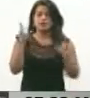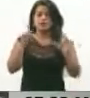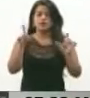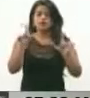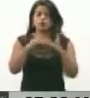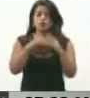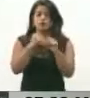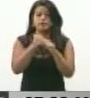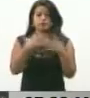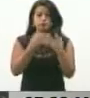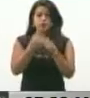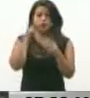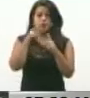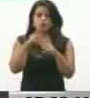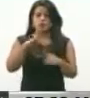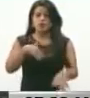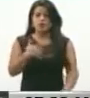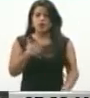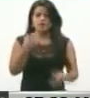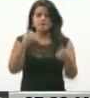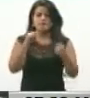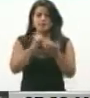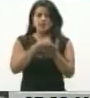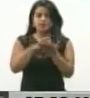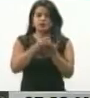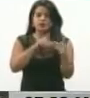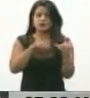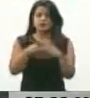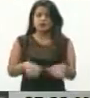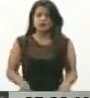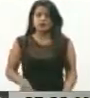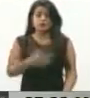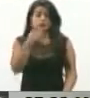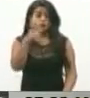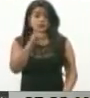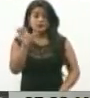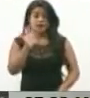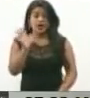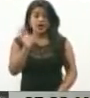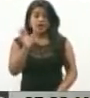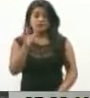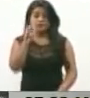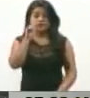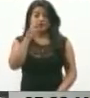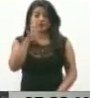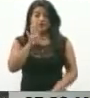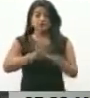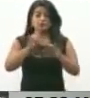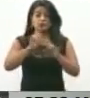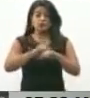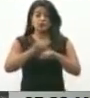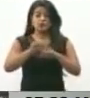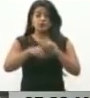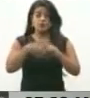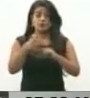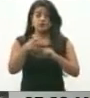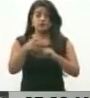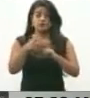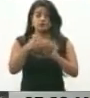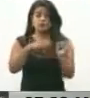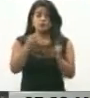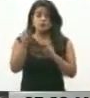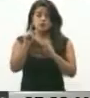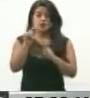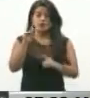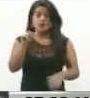para tener esta aplicación activa ya. O sea, una vez que se actualice por TV, a los 15 minutos ya está en la TDA. Sí, así es. O hasta menos, ¿no? Máximo